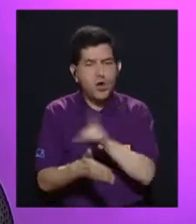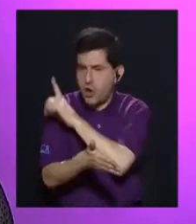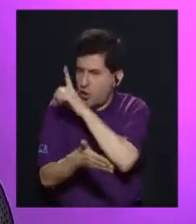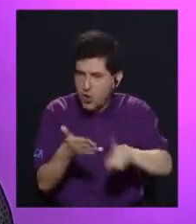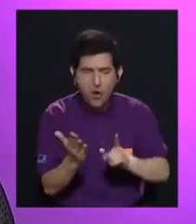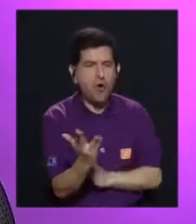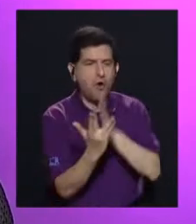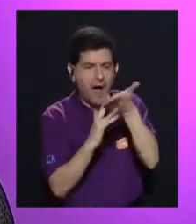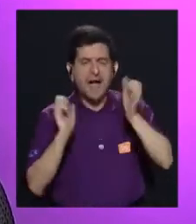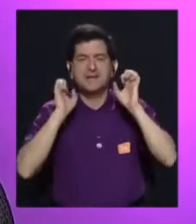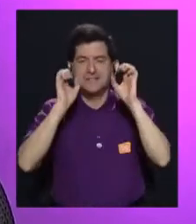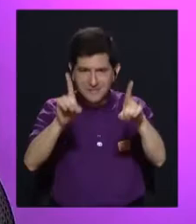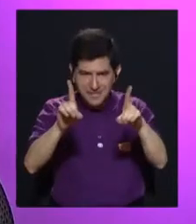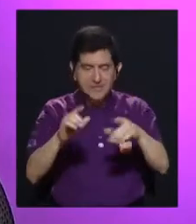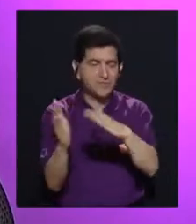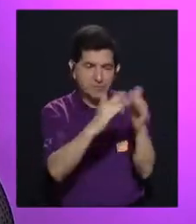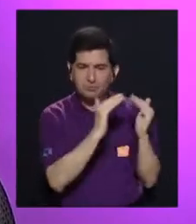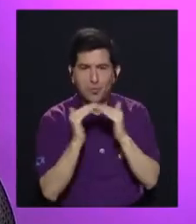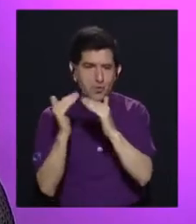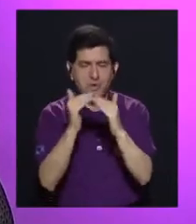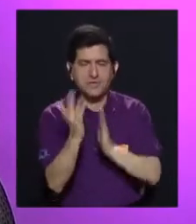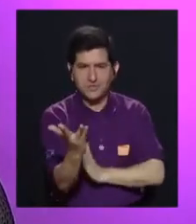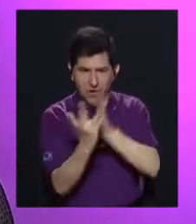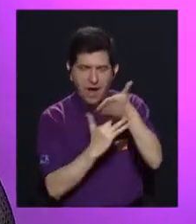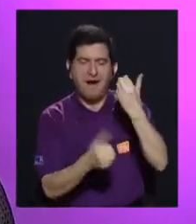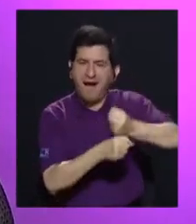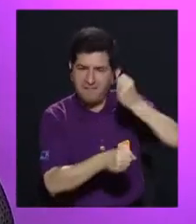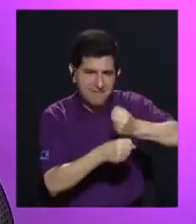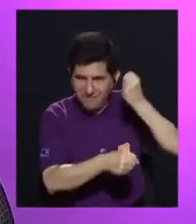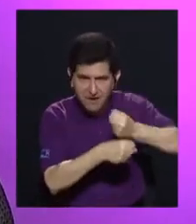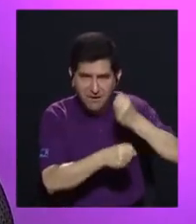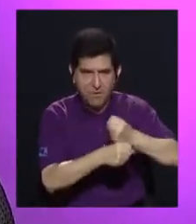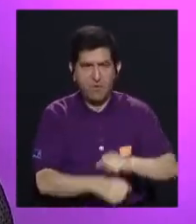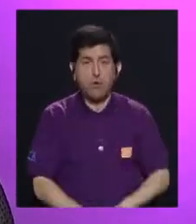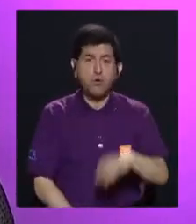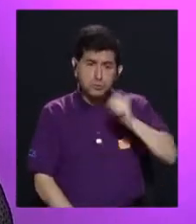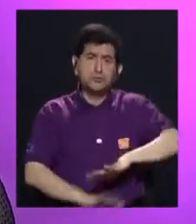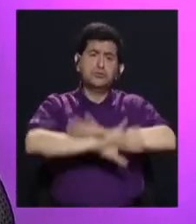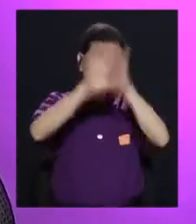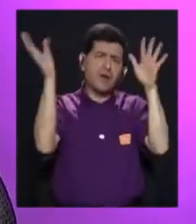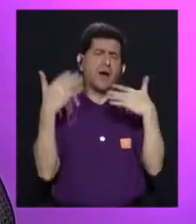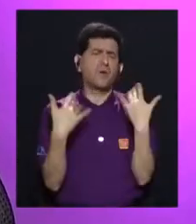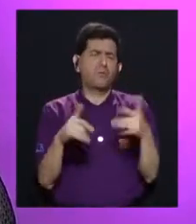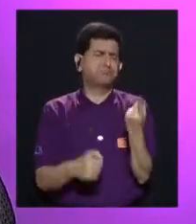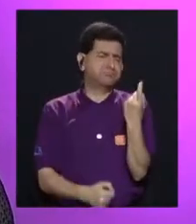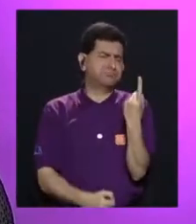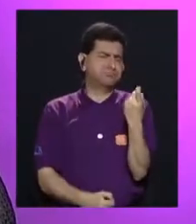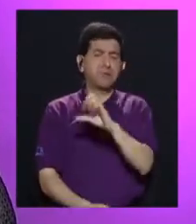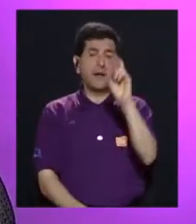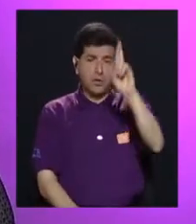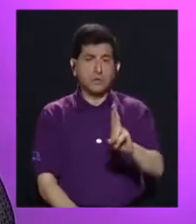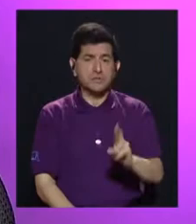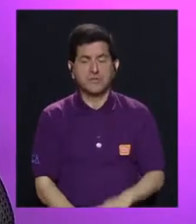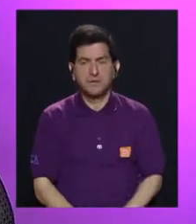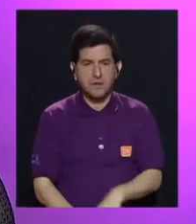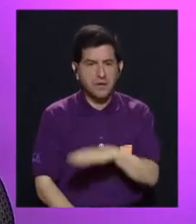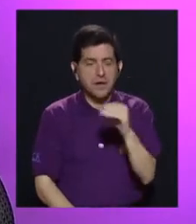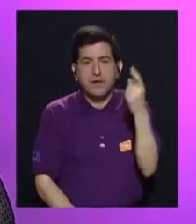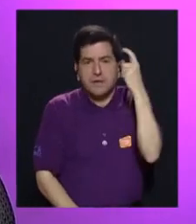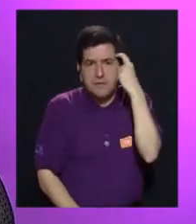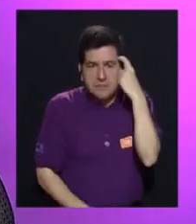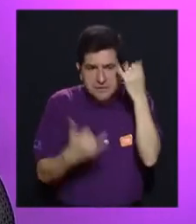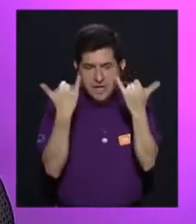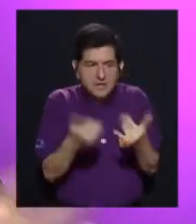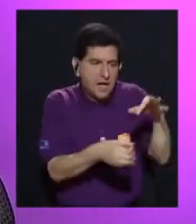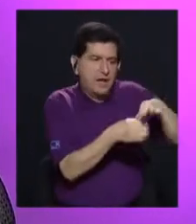de acceso de educación de esta población de acceso a trabajo entonces sí claro que hay muchísimas deudas con costa rica ni hablar en materia